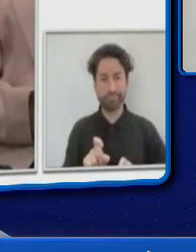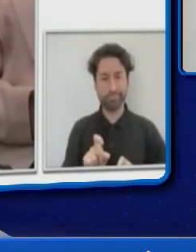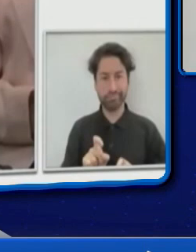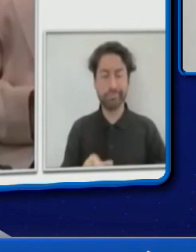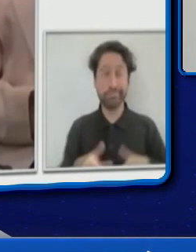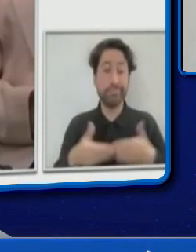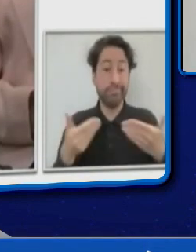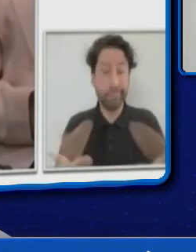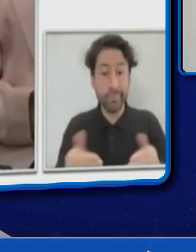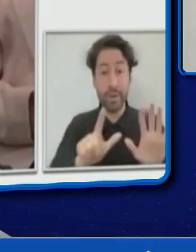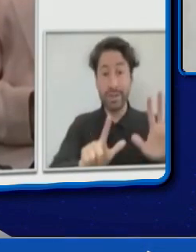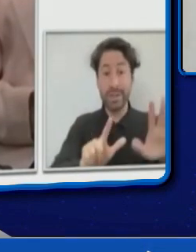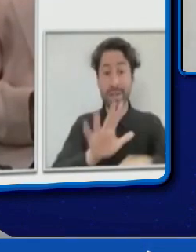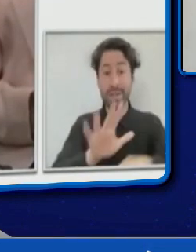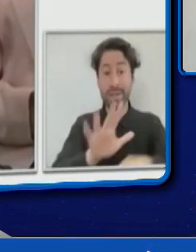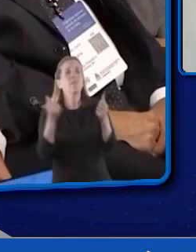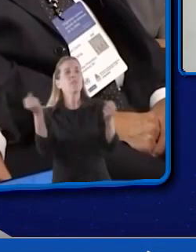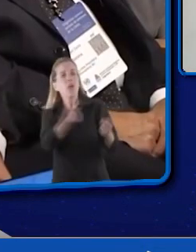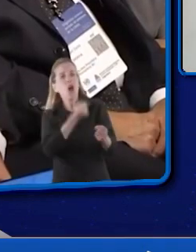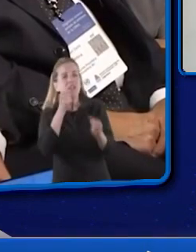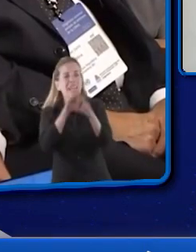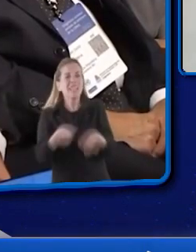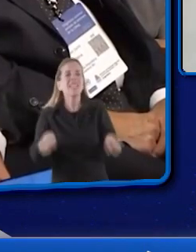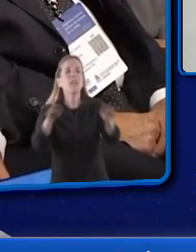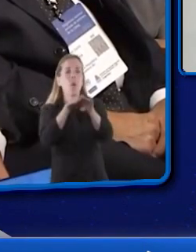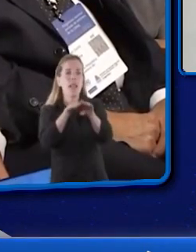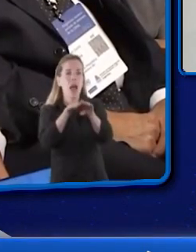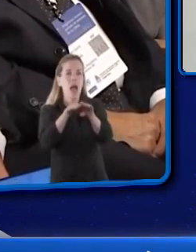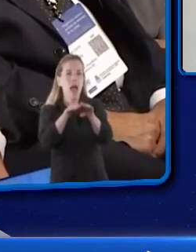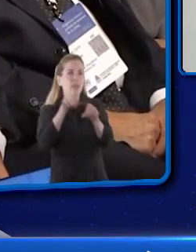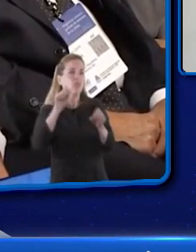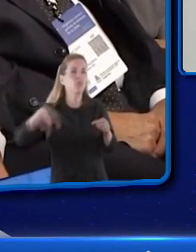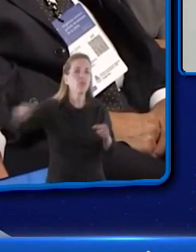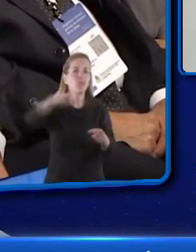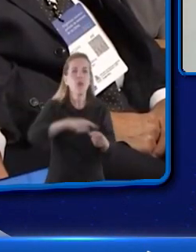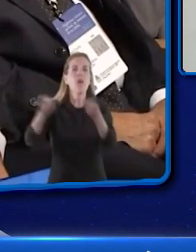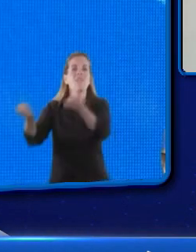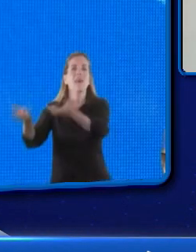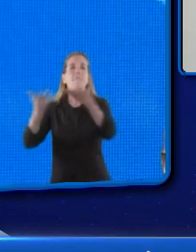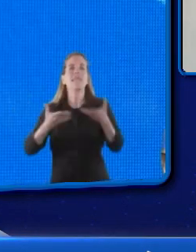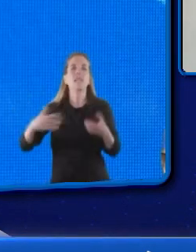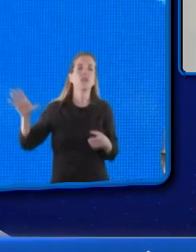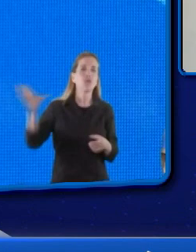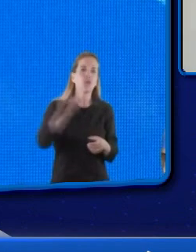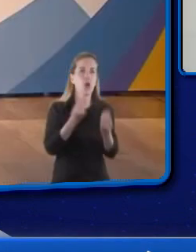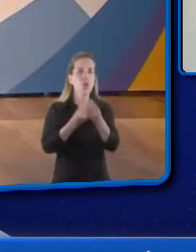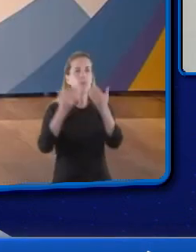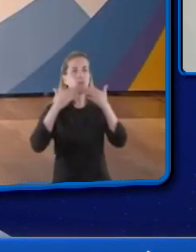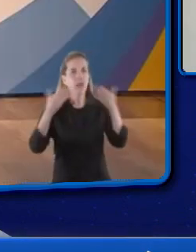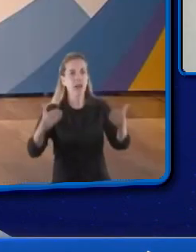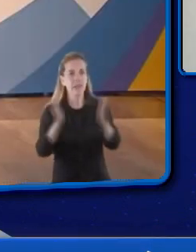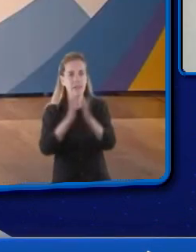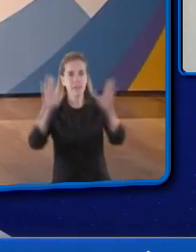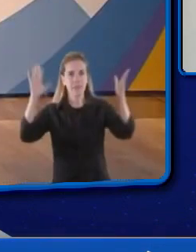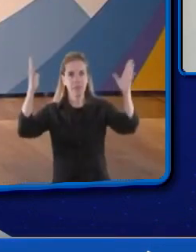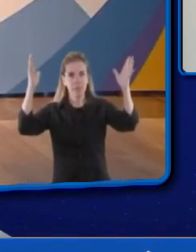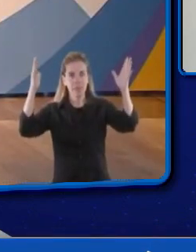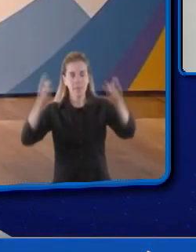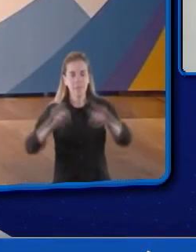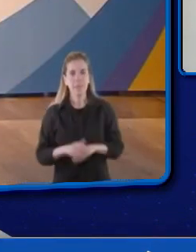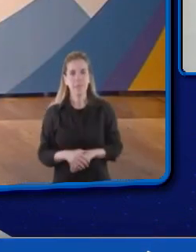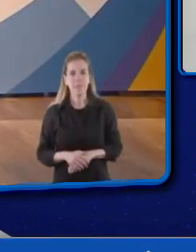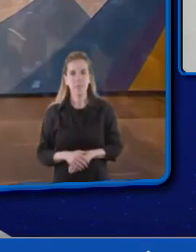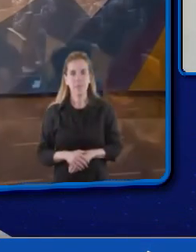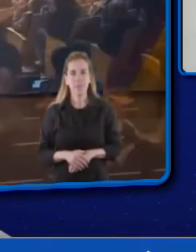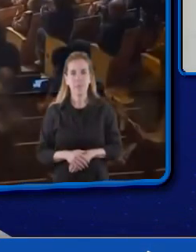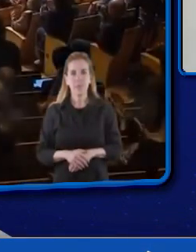un poco de lo que ha sido hasta ahora fondos como el Fondo Monetario Internacional o el Banco Mundial, que le han impuesto algunas medidas muy duras